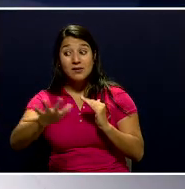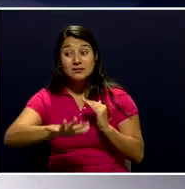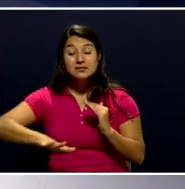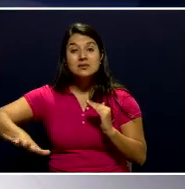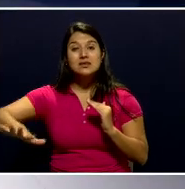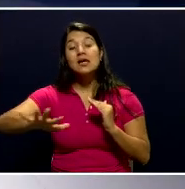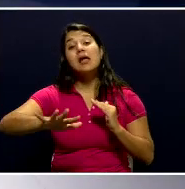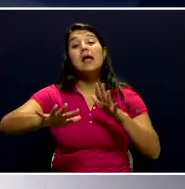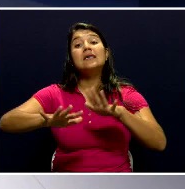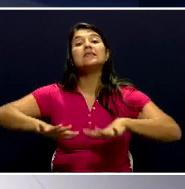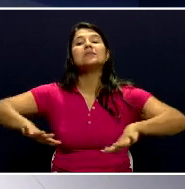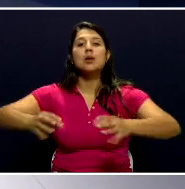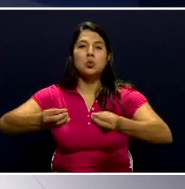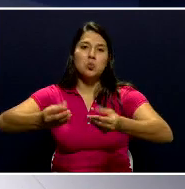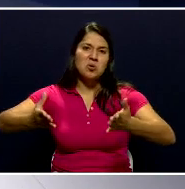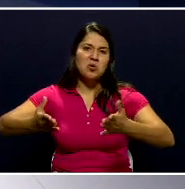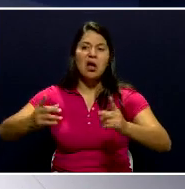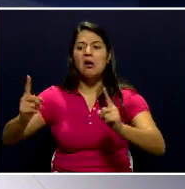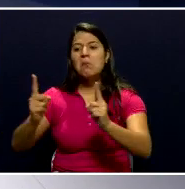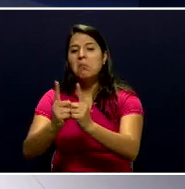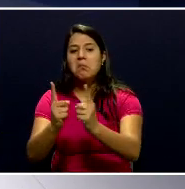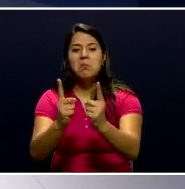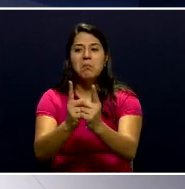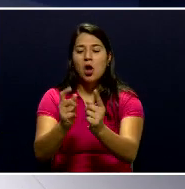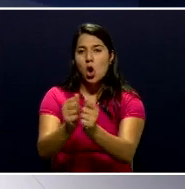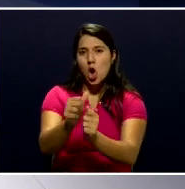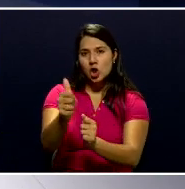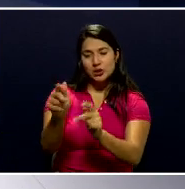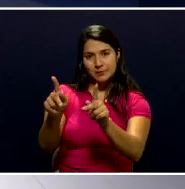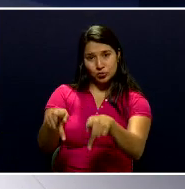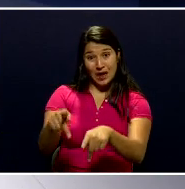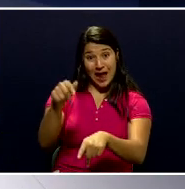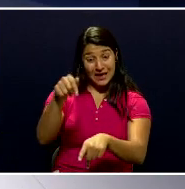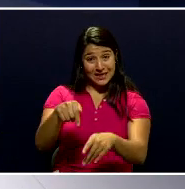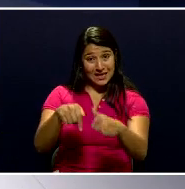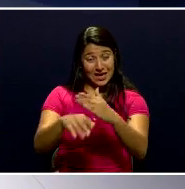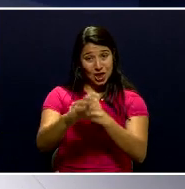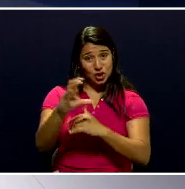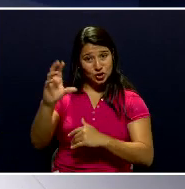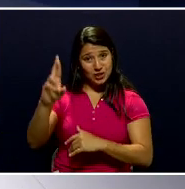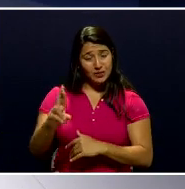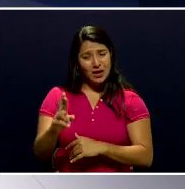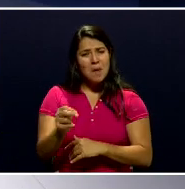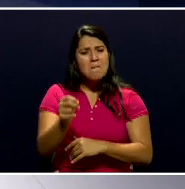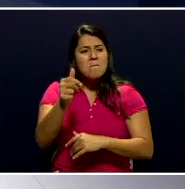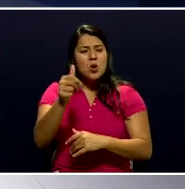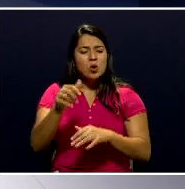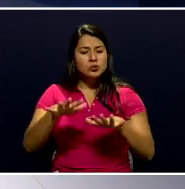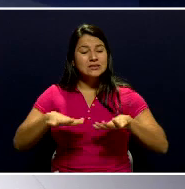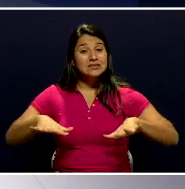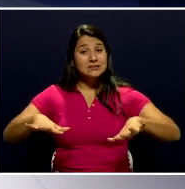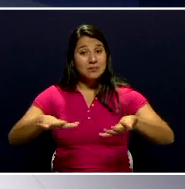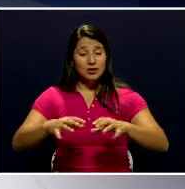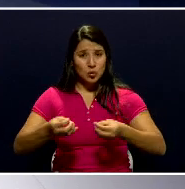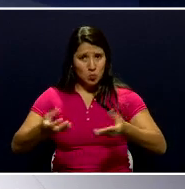los otros. Uno ve en las ciudades costarricenses pocas plazas, pocos espacios públicos, pocos